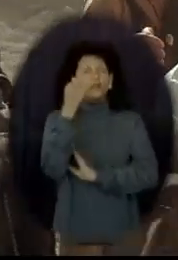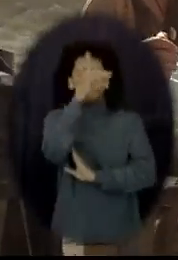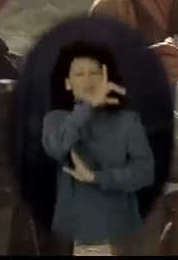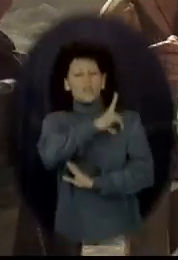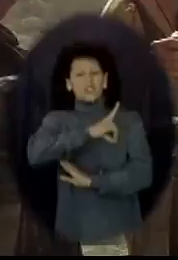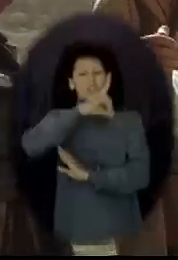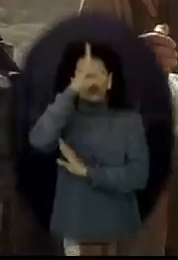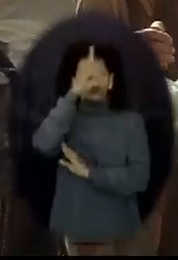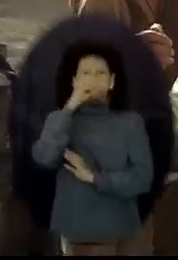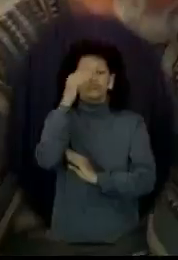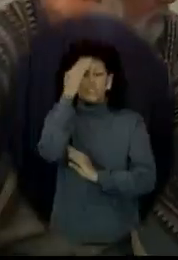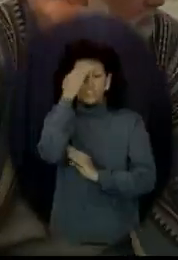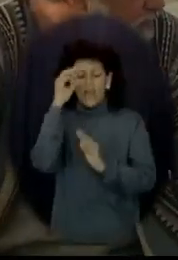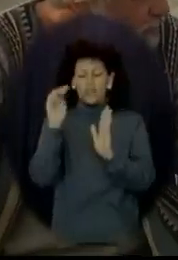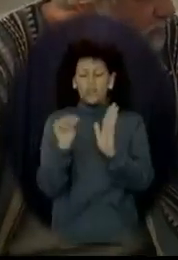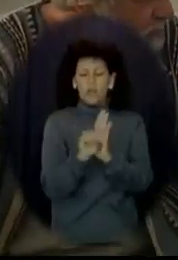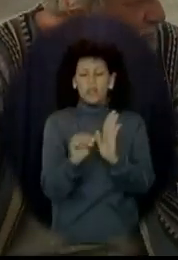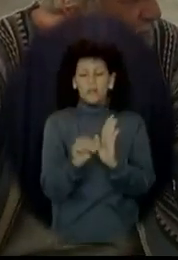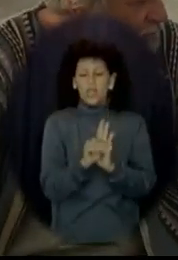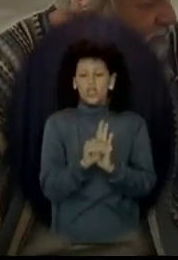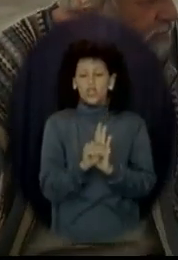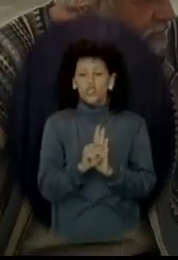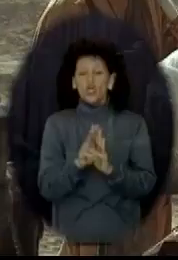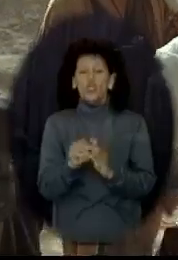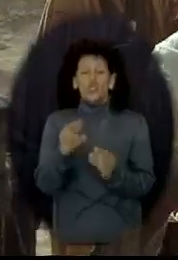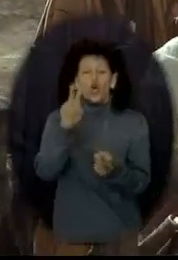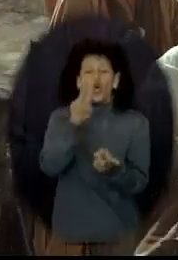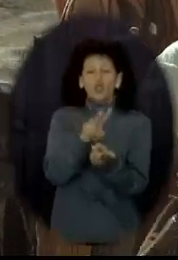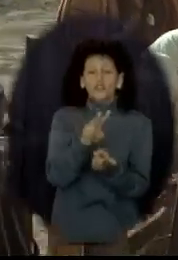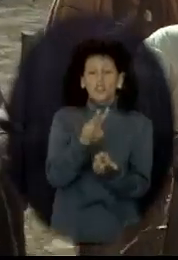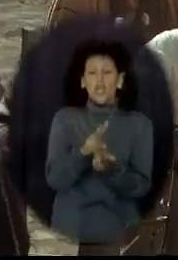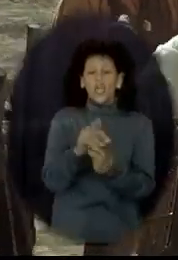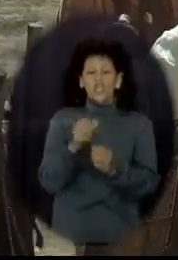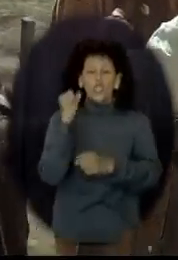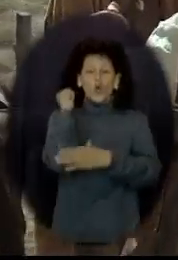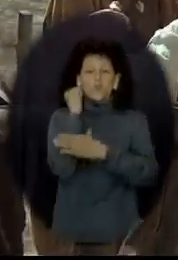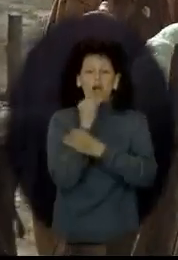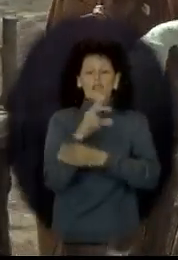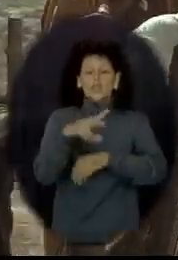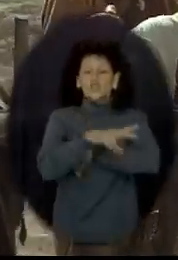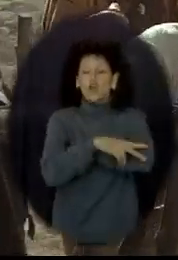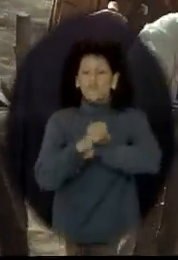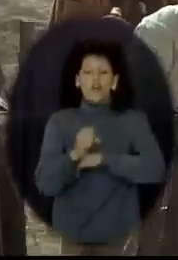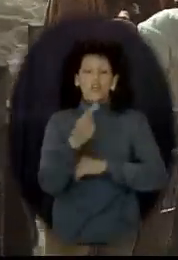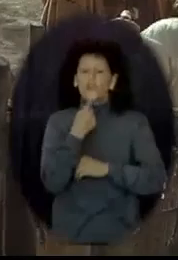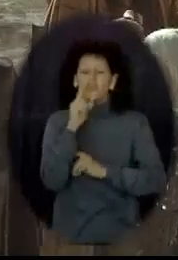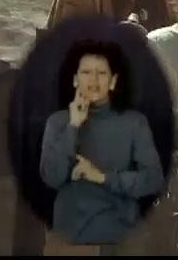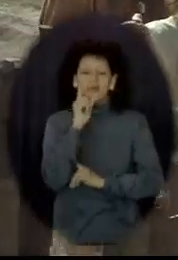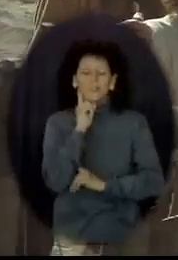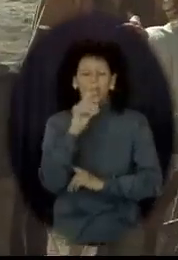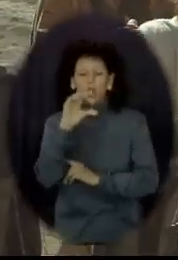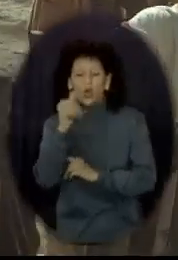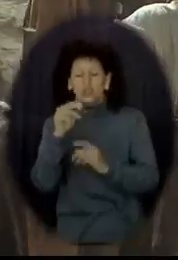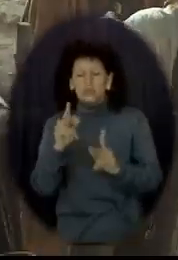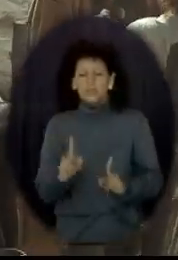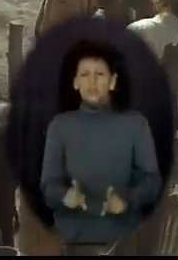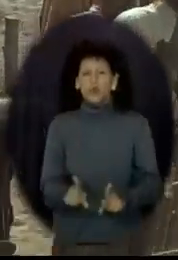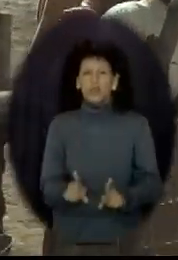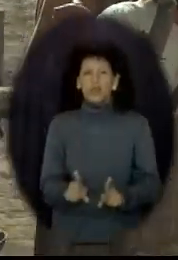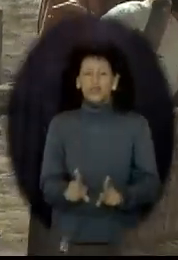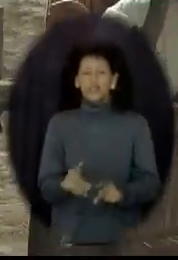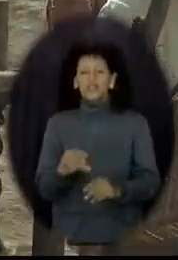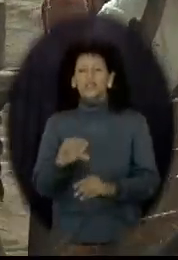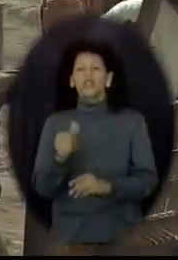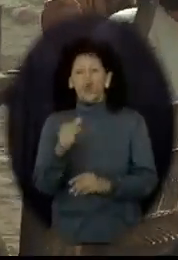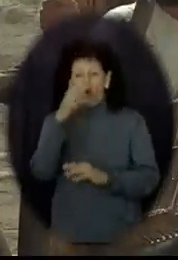Bueno solamente hay uno, Dios. Ya sabes los mandamientos. No cometas adulterio, no mates, no robes, ni mientas en perjuicio de